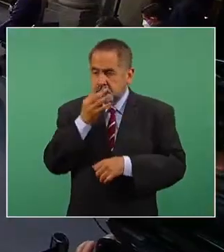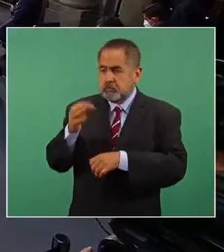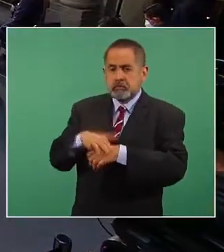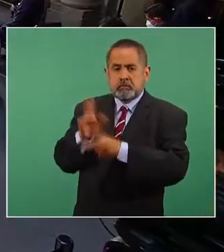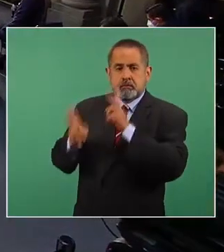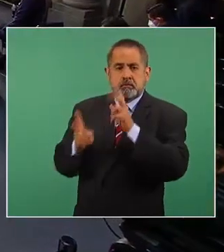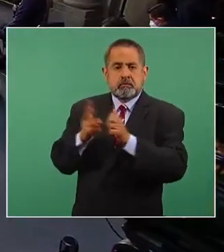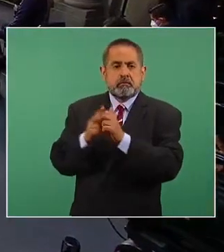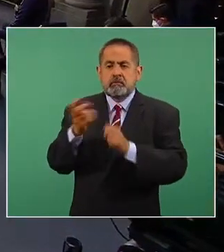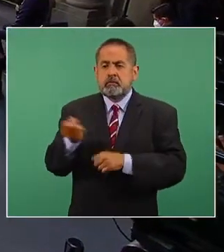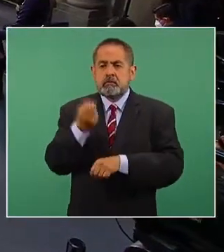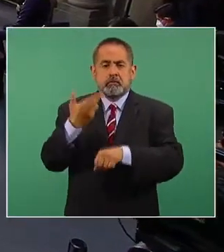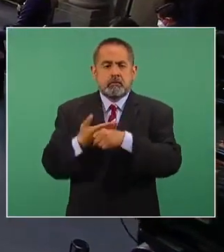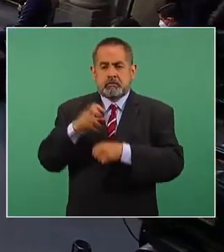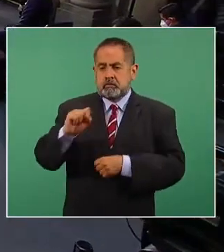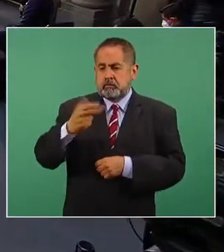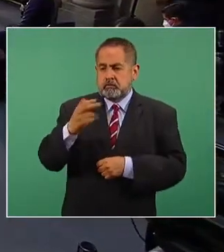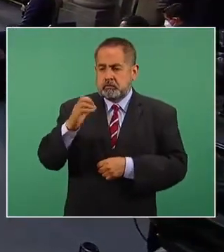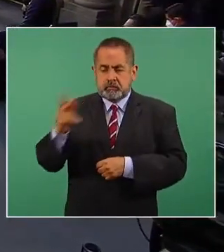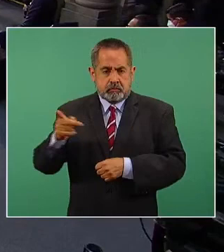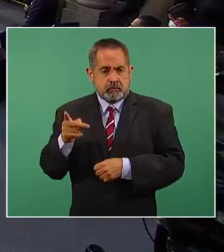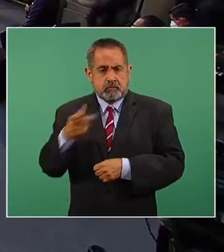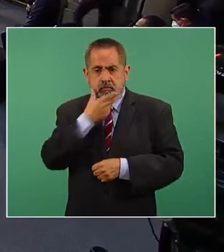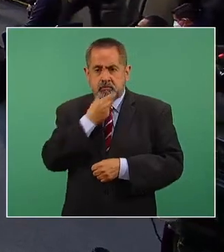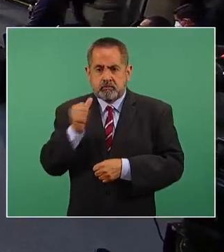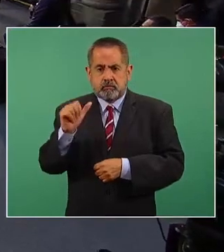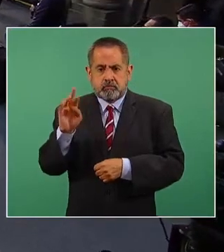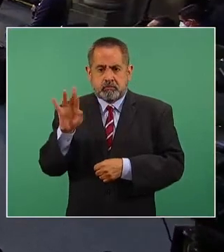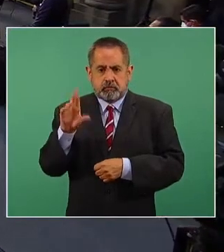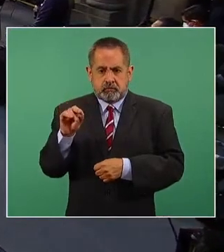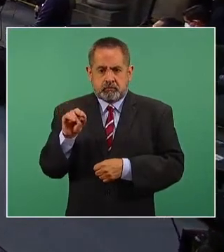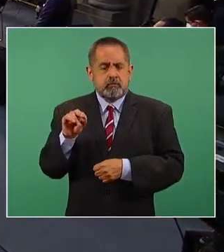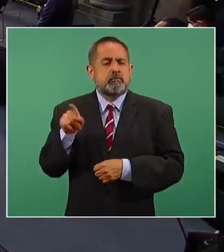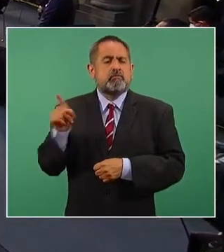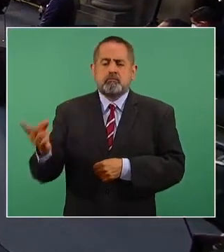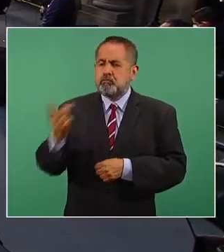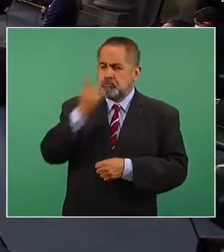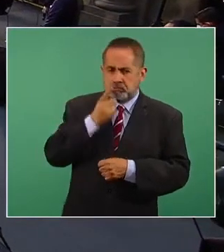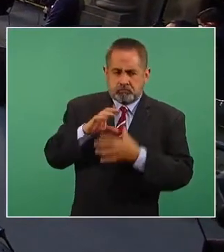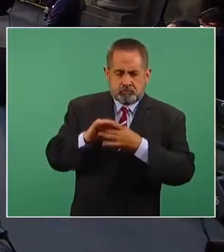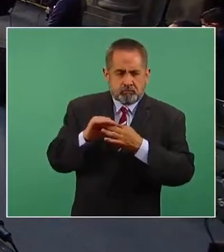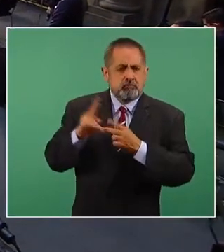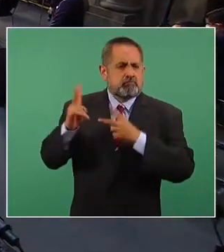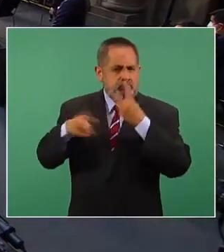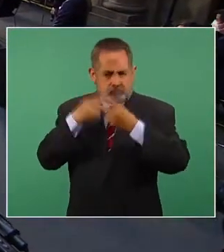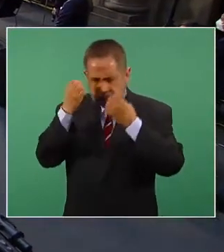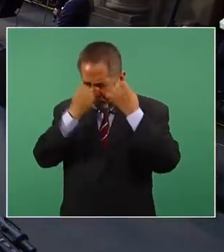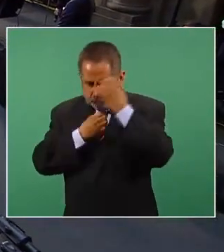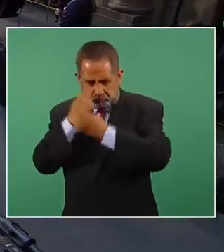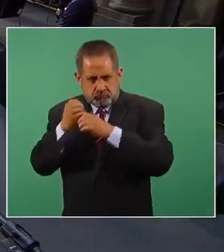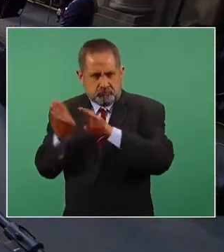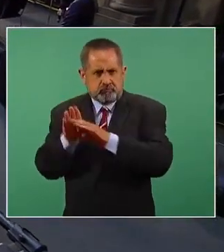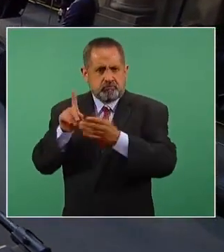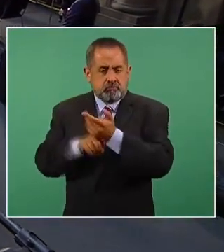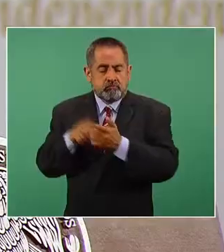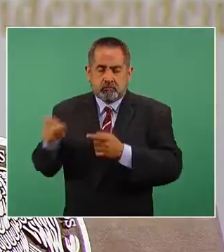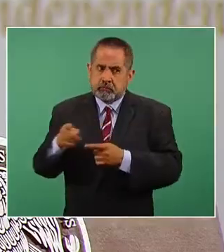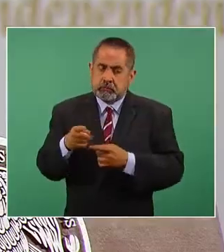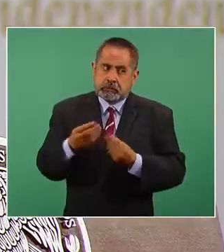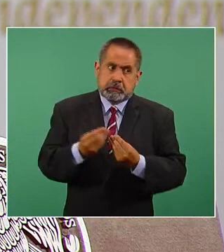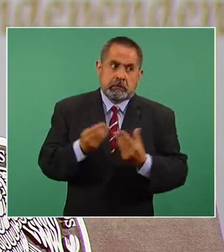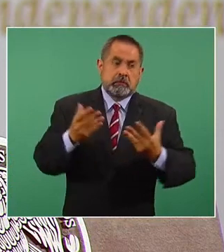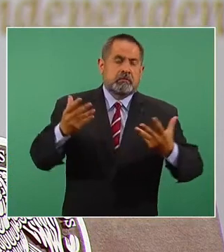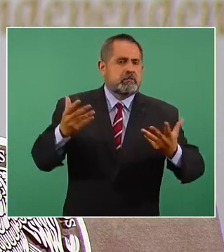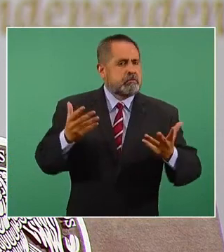Hacienda, Arturo Herrera, y él me dijo con toda puntualidad que lo iban a analizar por el impacto.